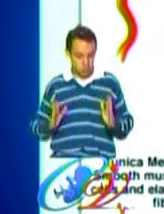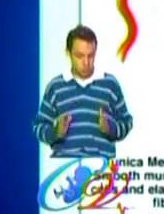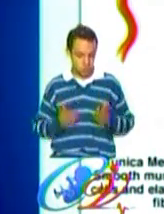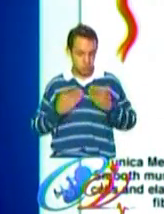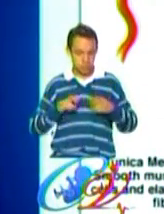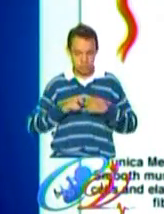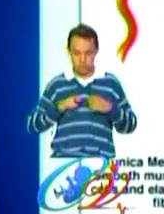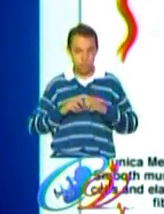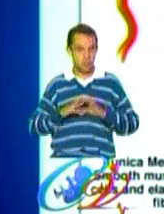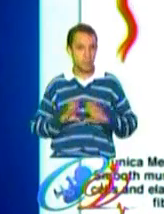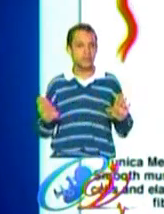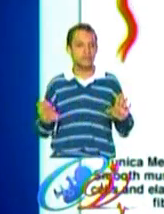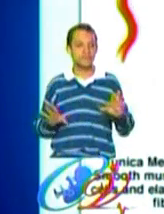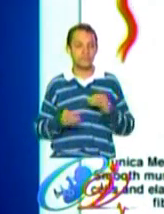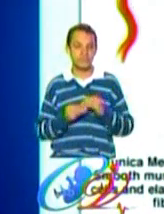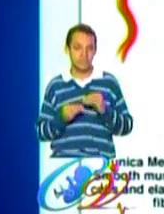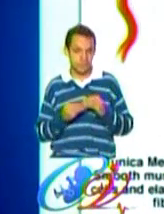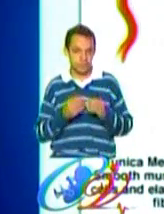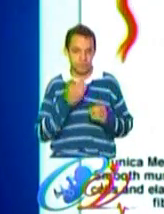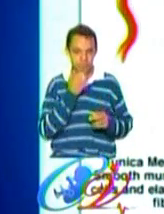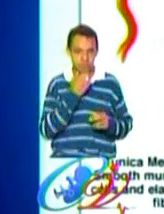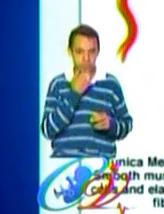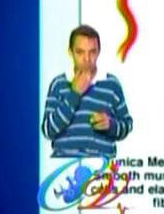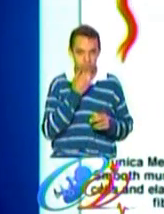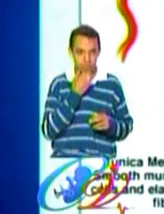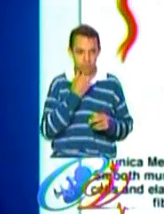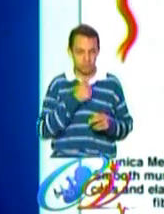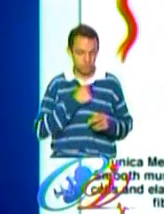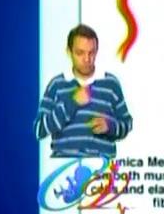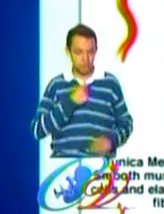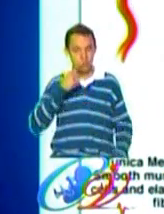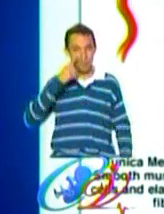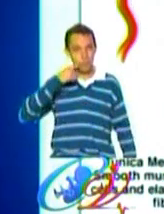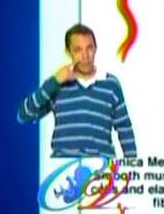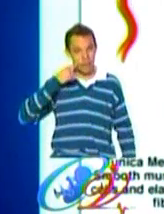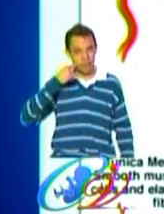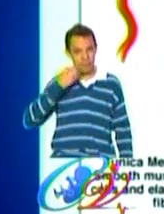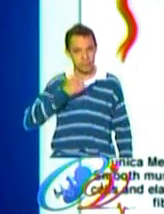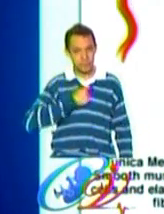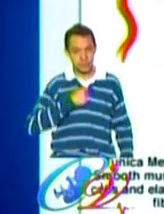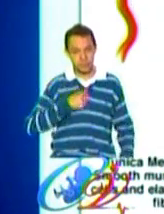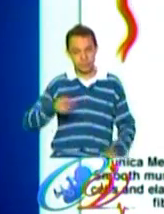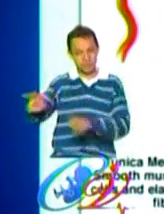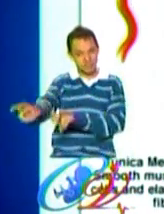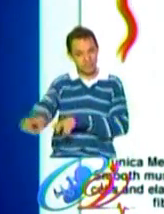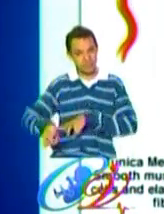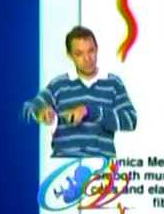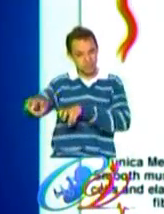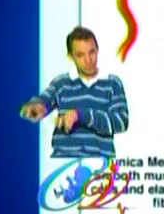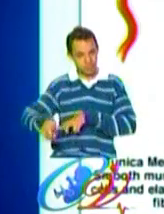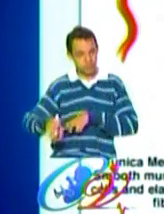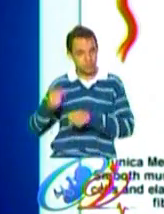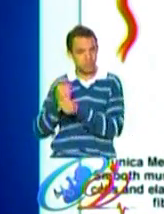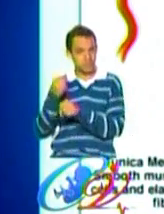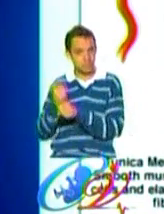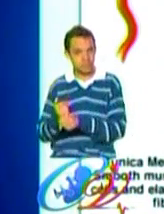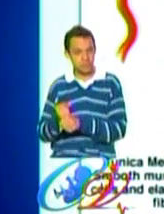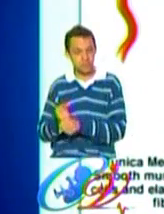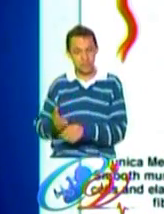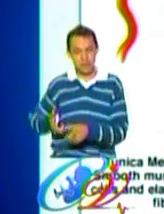ejemplo, si yo, tengo, mi papá, por ejemplo, es agricultor y él usa